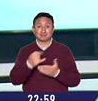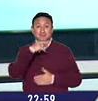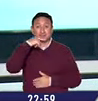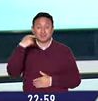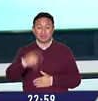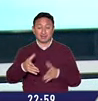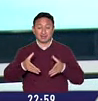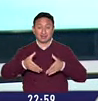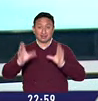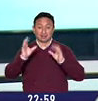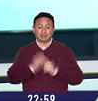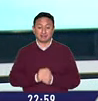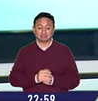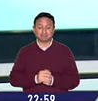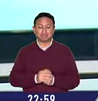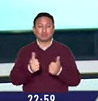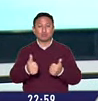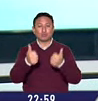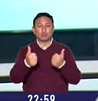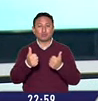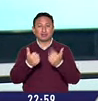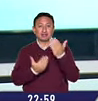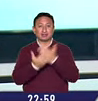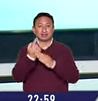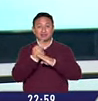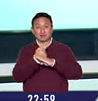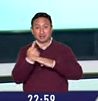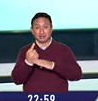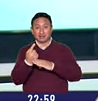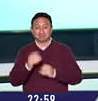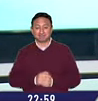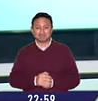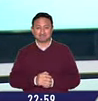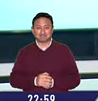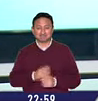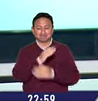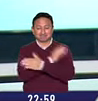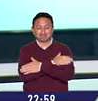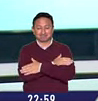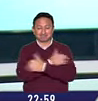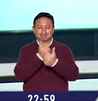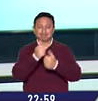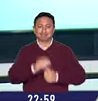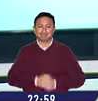este feriado de carnaval. Que tengan un buen inicio de semana. Un abrazo grande.